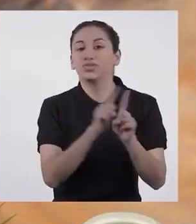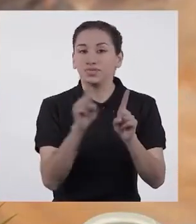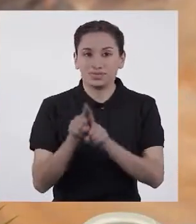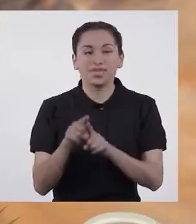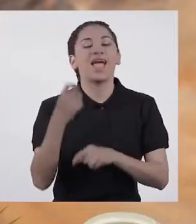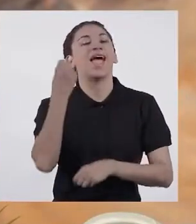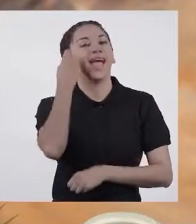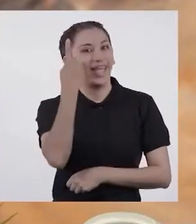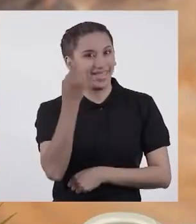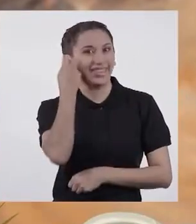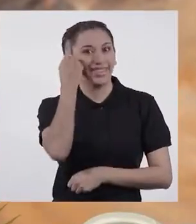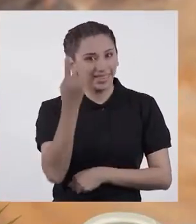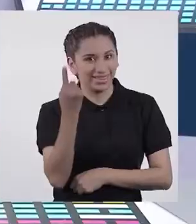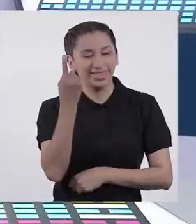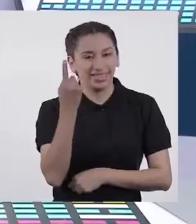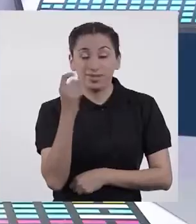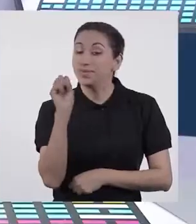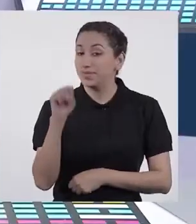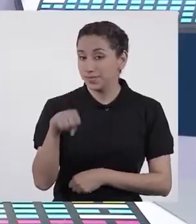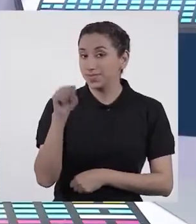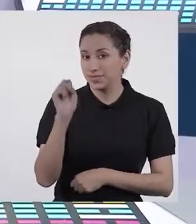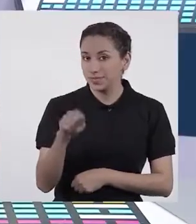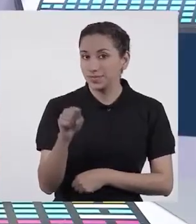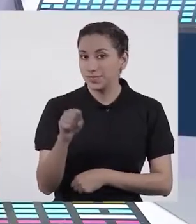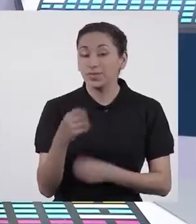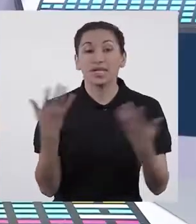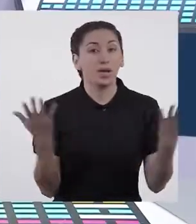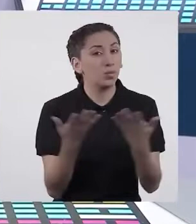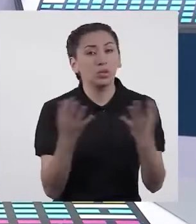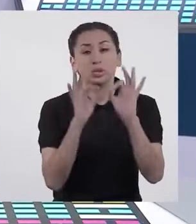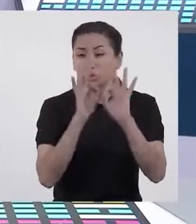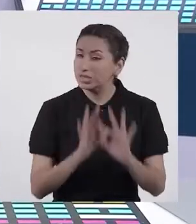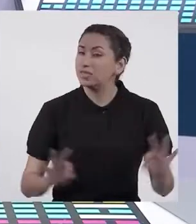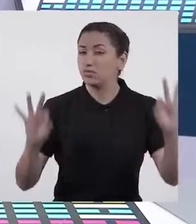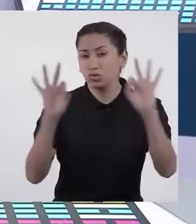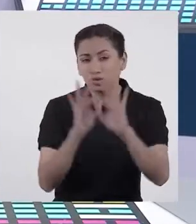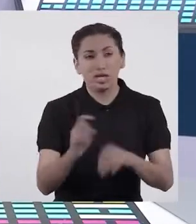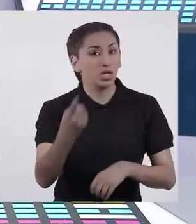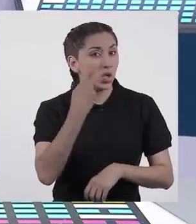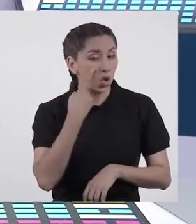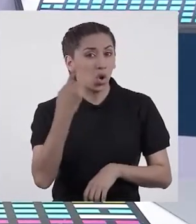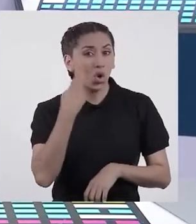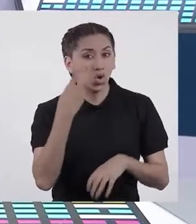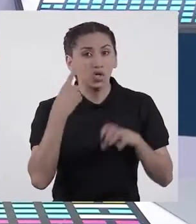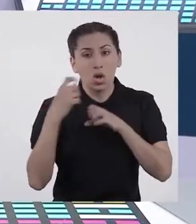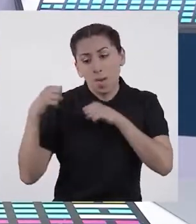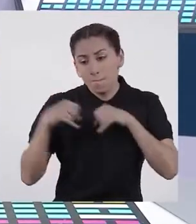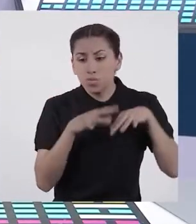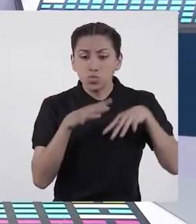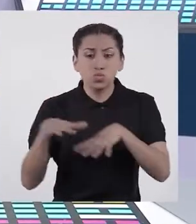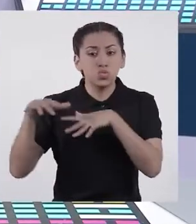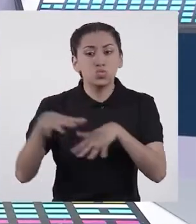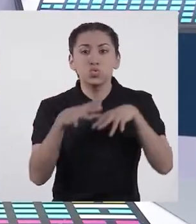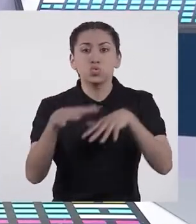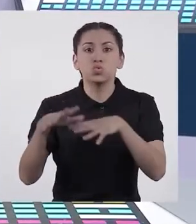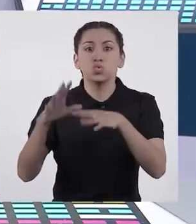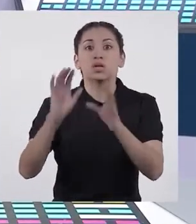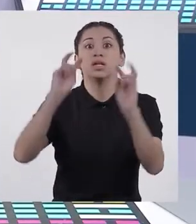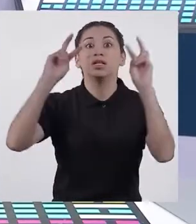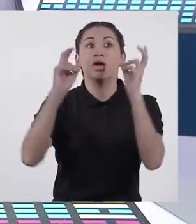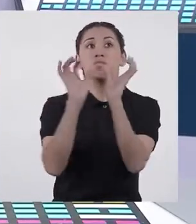¡Ah! ¡Ya entiendo! Es importante conocer el impacto de los